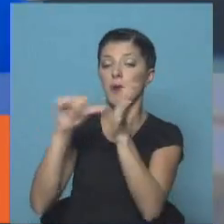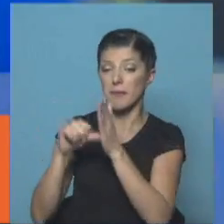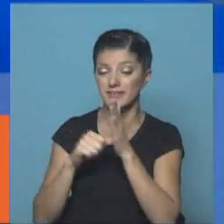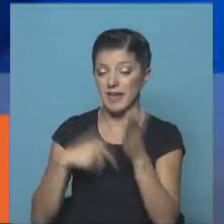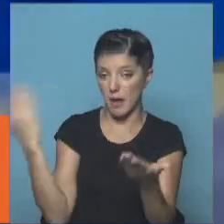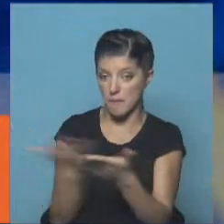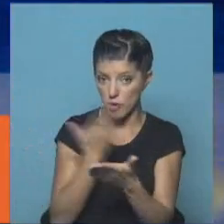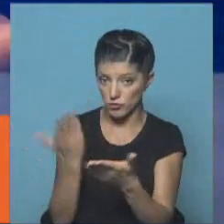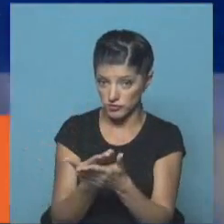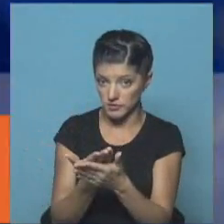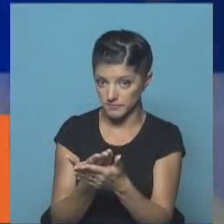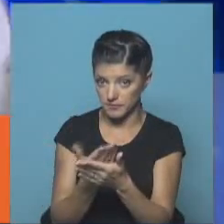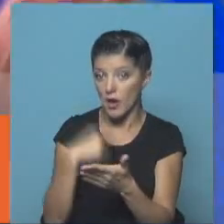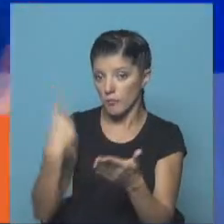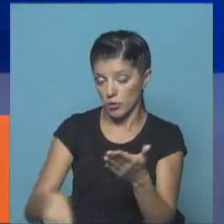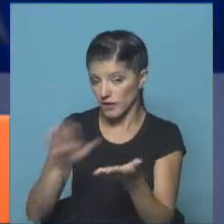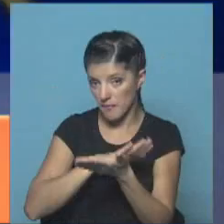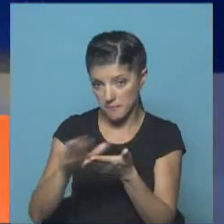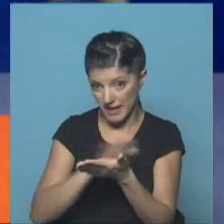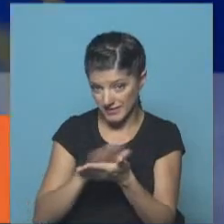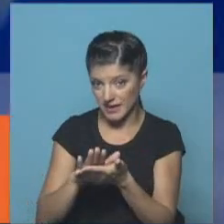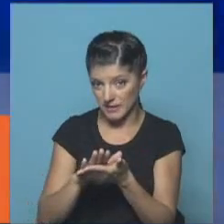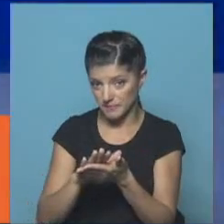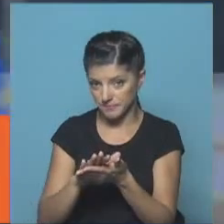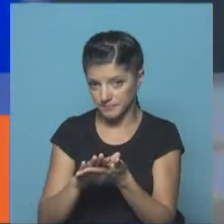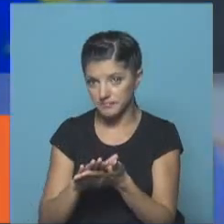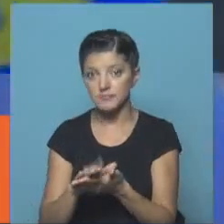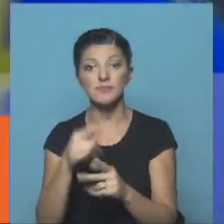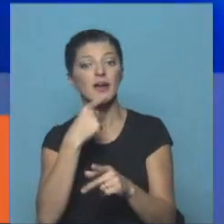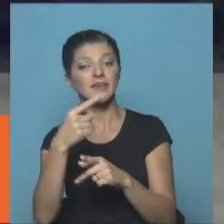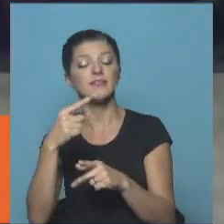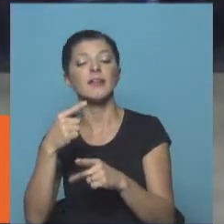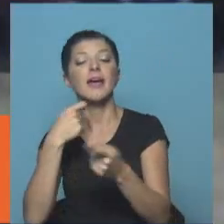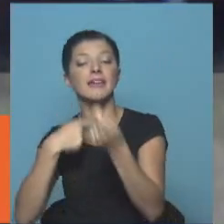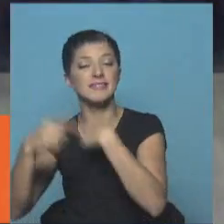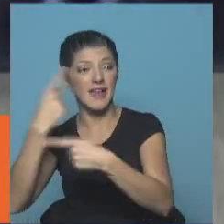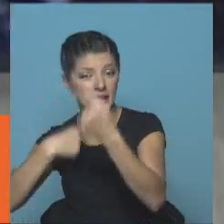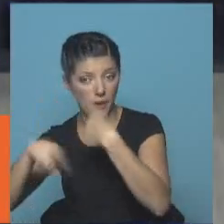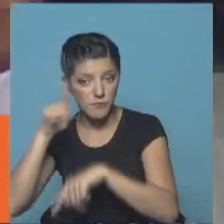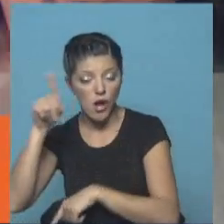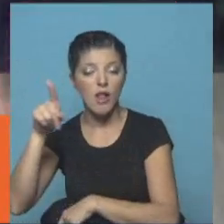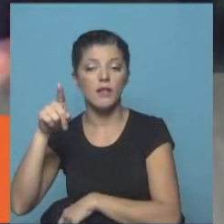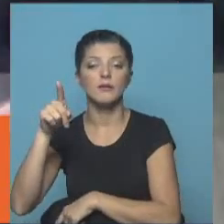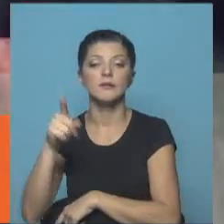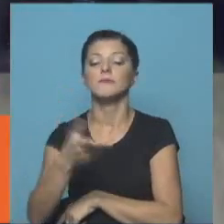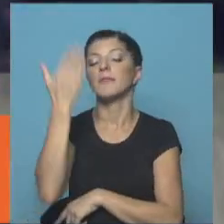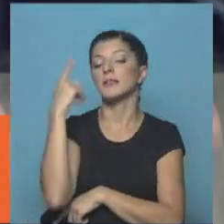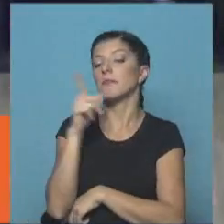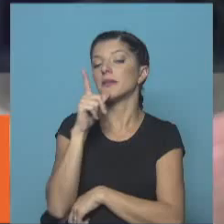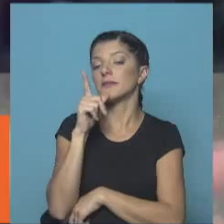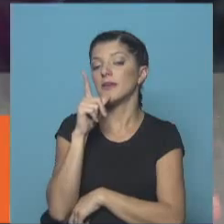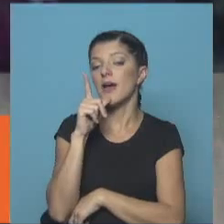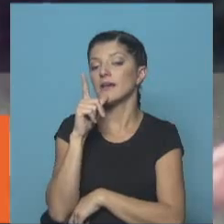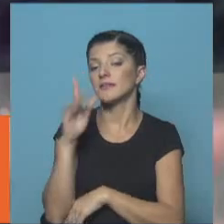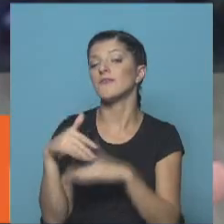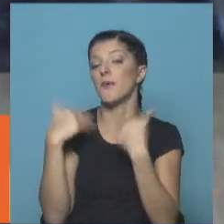producíamos productos primarios, de una forma general. Los famosos términos de intercambio que mencionó el informe parecía mentira, favorable a los países